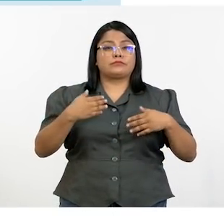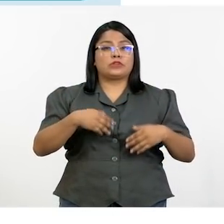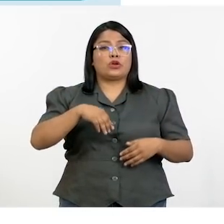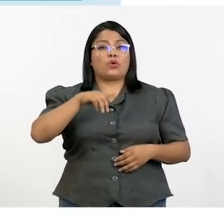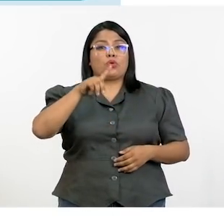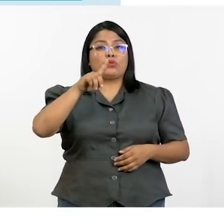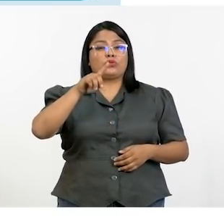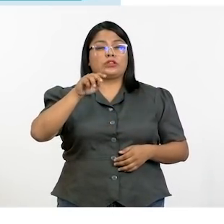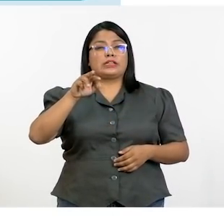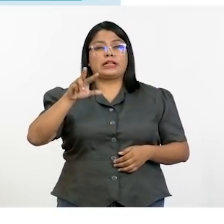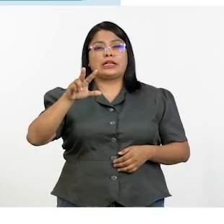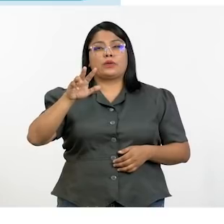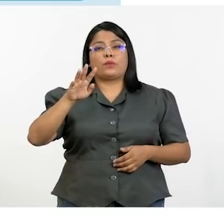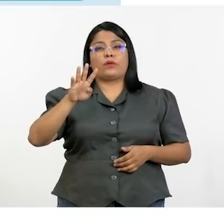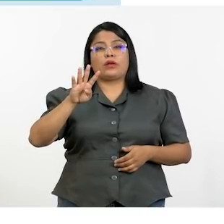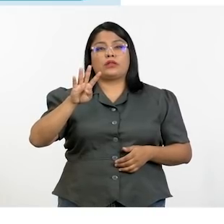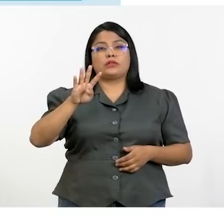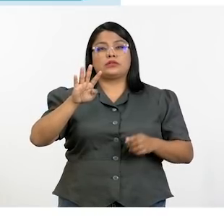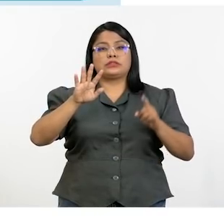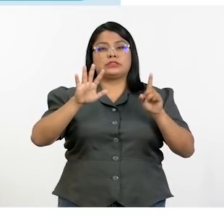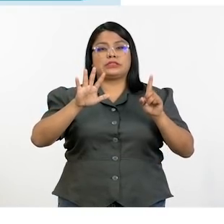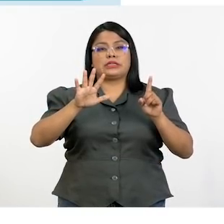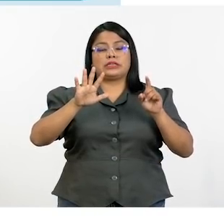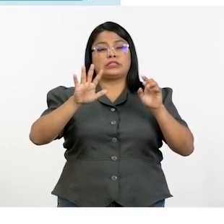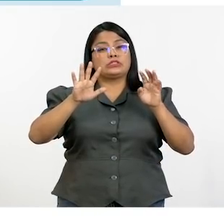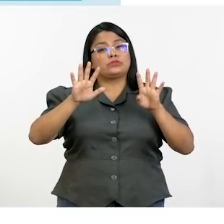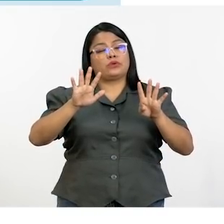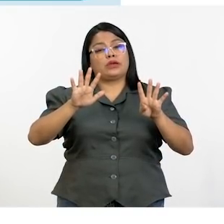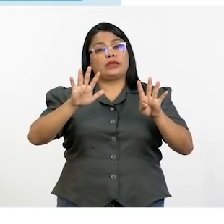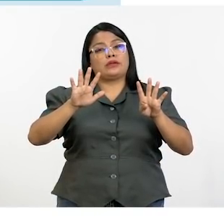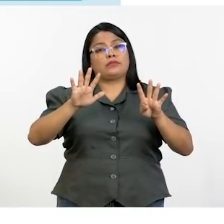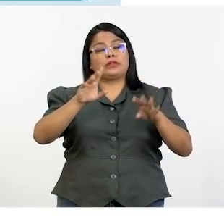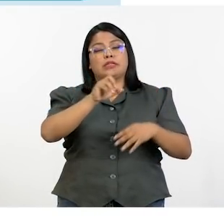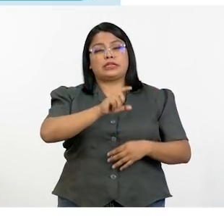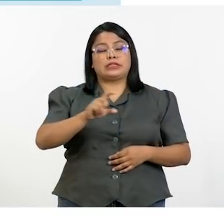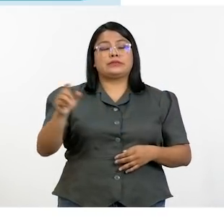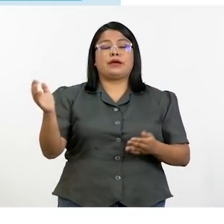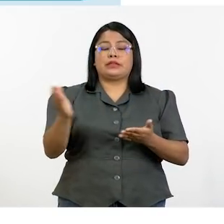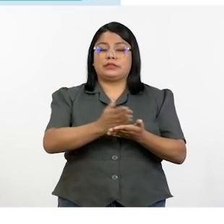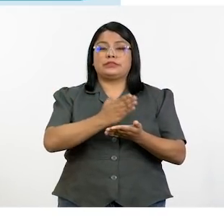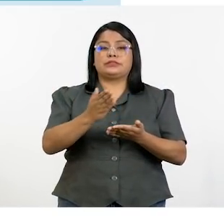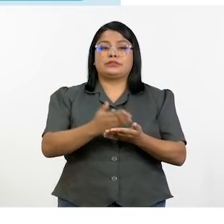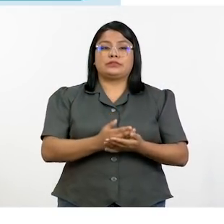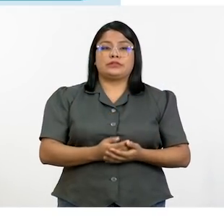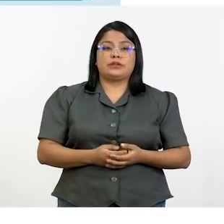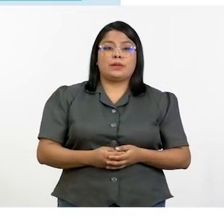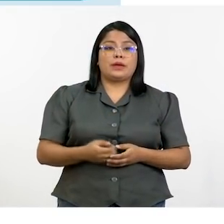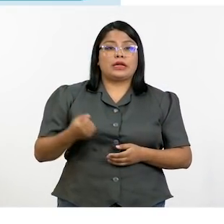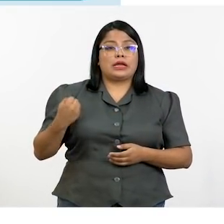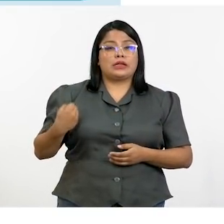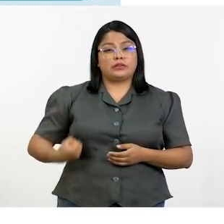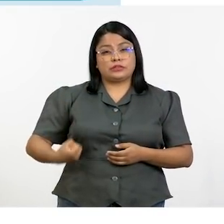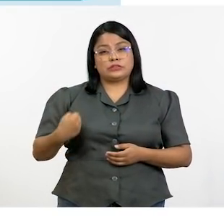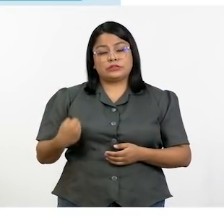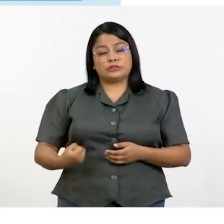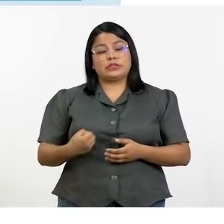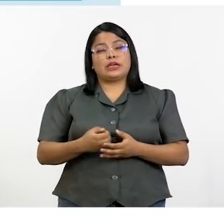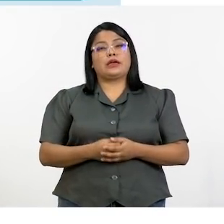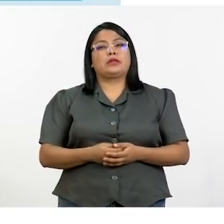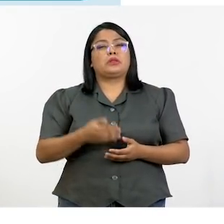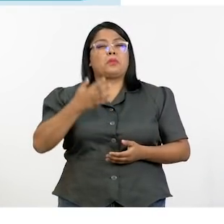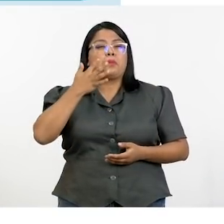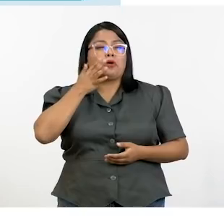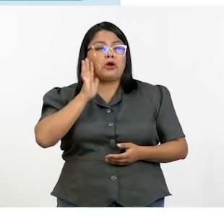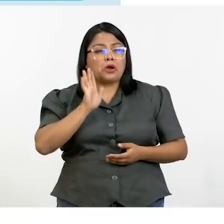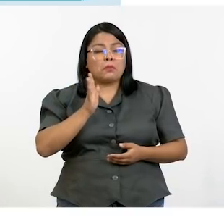actividades 1, 3, 4, 6 y 9 de la semana en estudio, para que los estudiantes que,